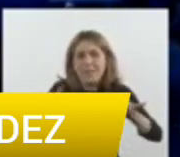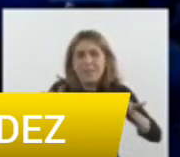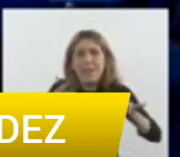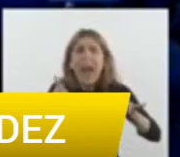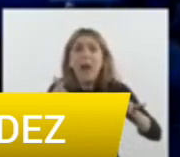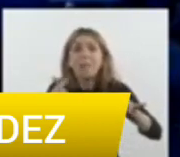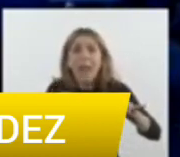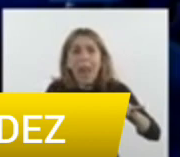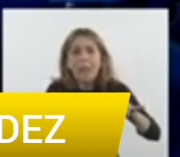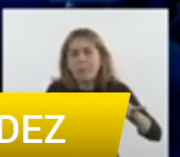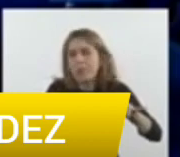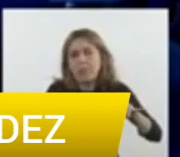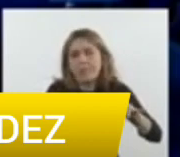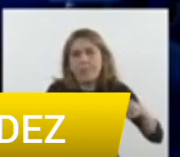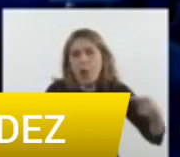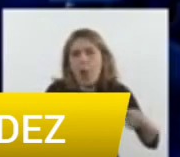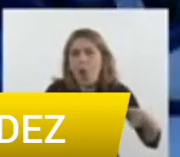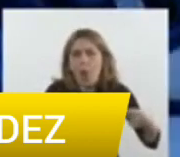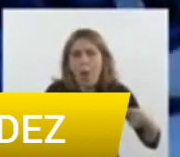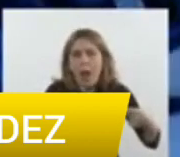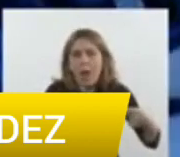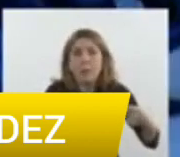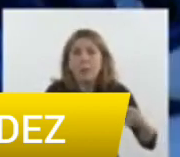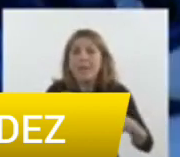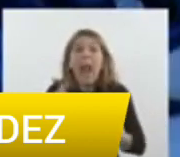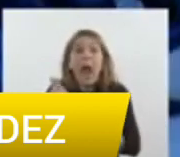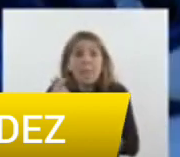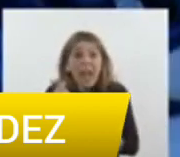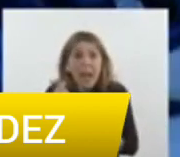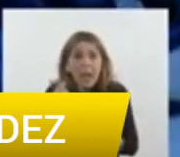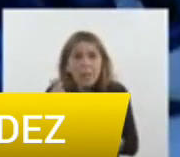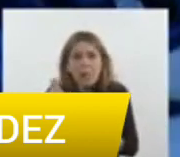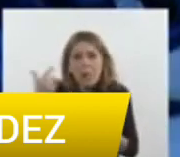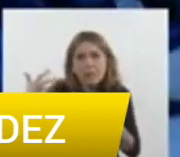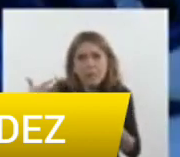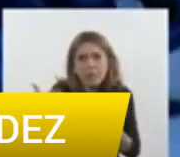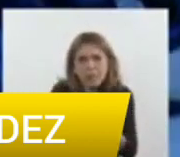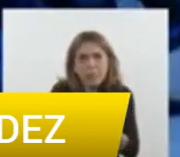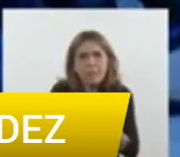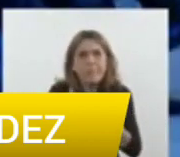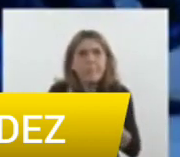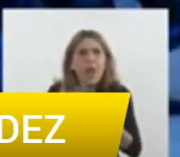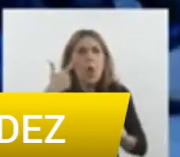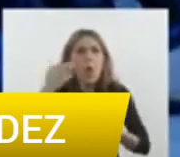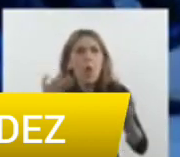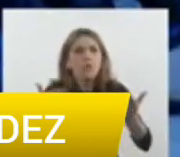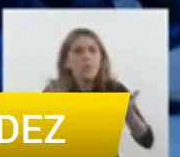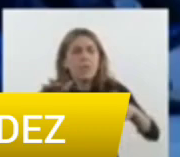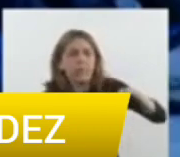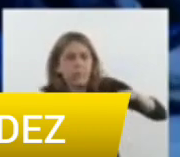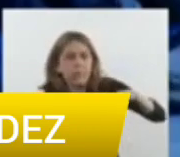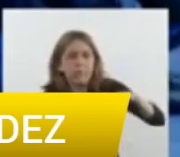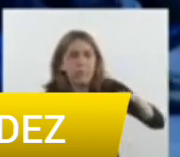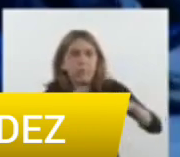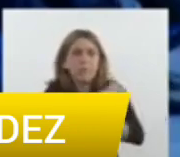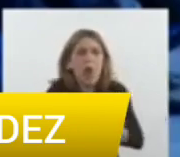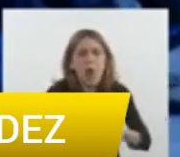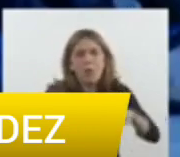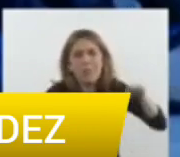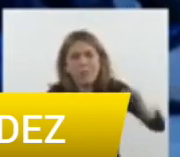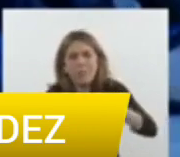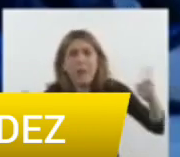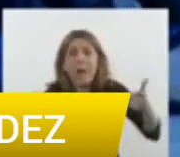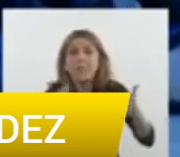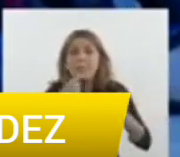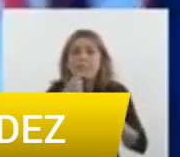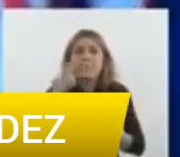resultados. Ha generado desigualdad e injusticia. Y que si vamos a construir otro capitalismo,